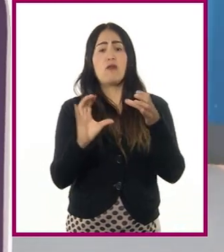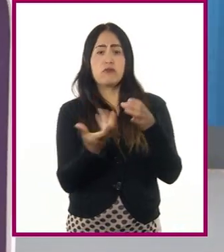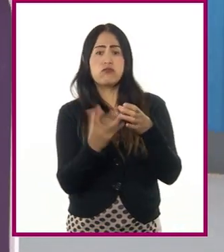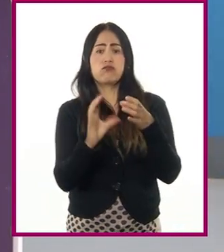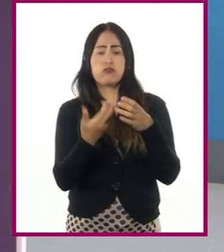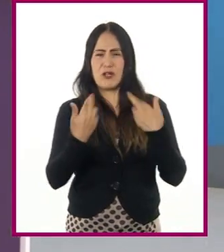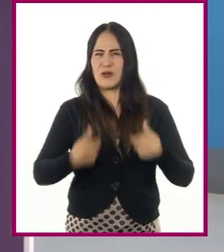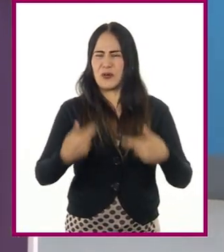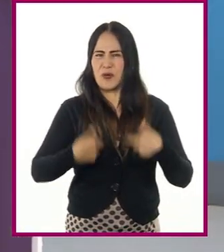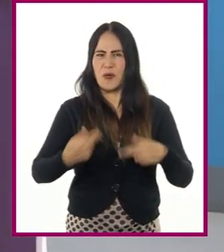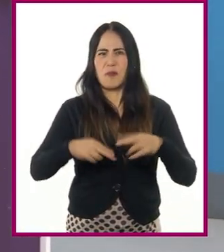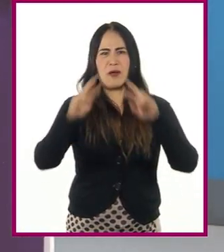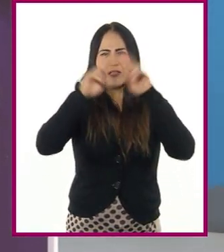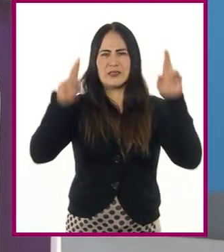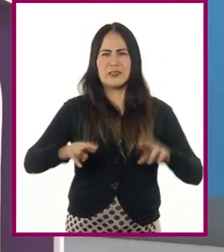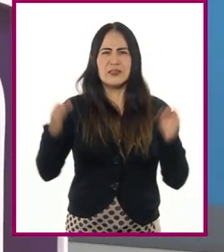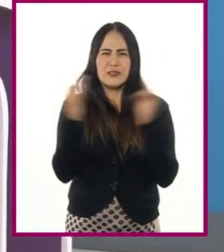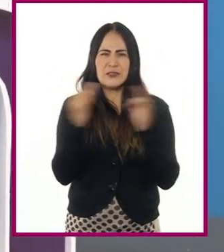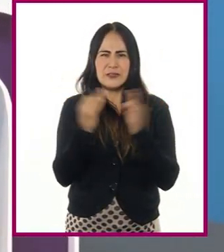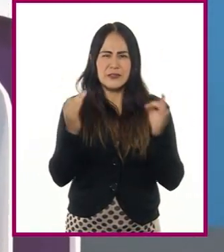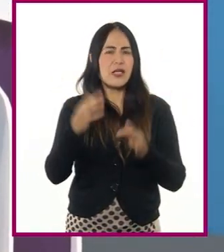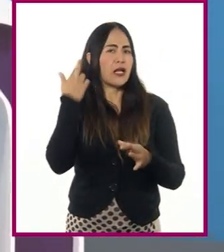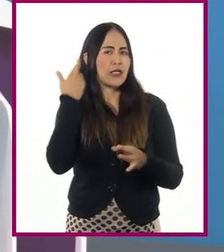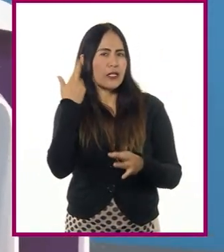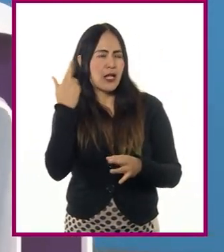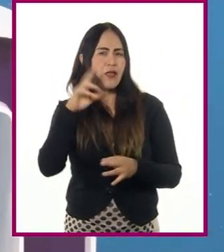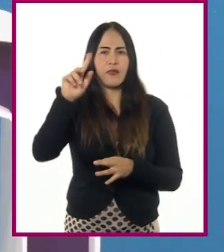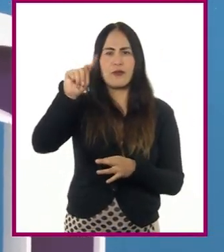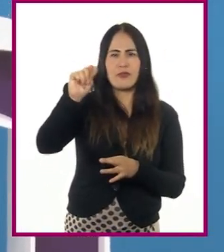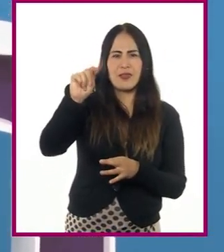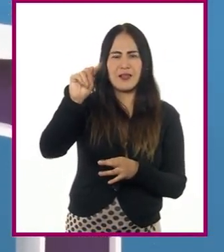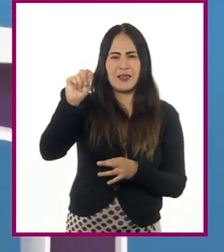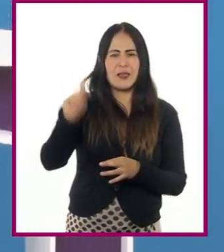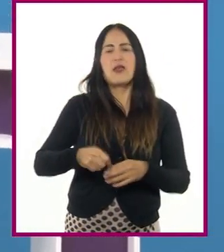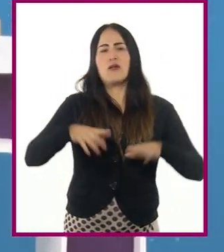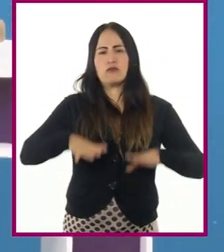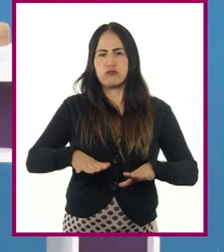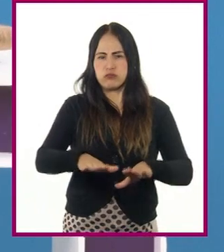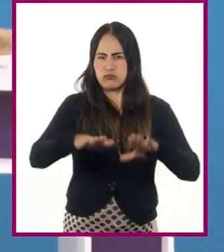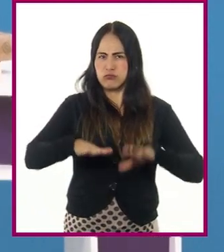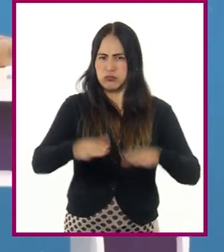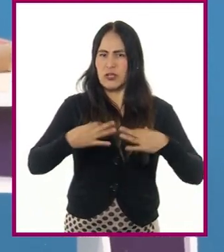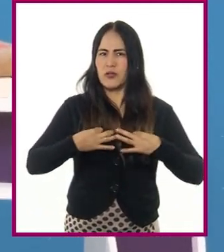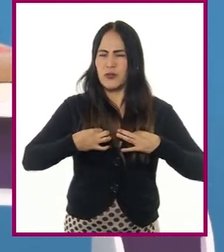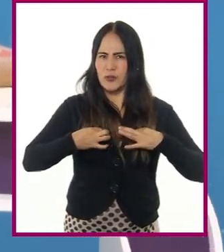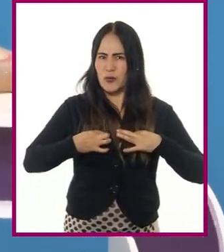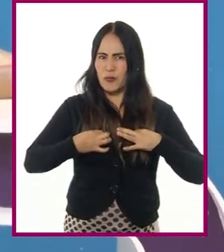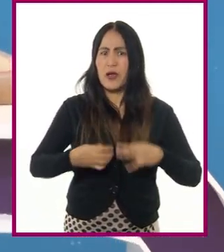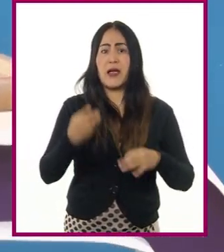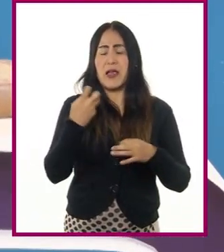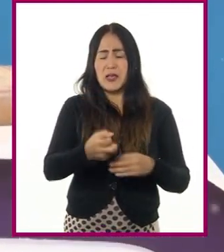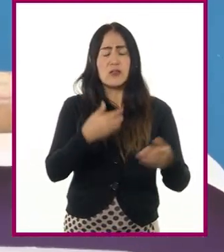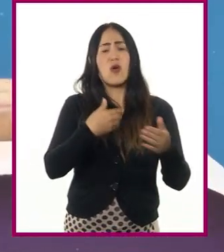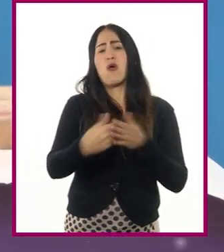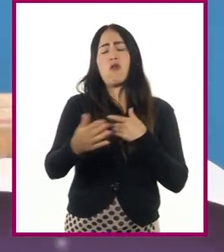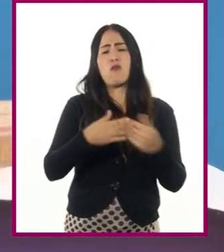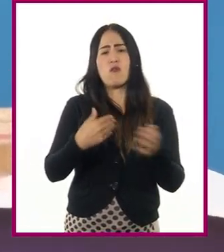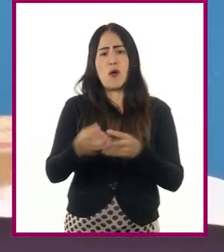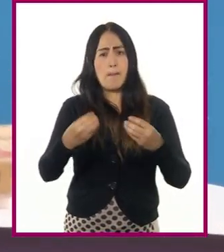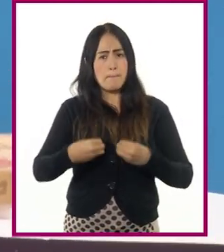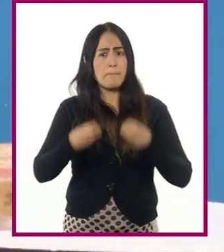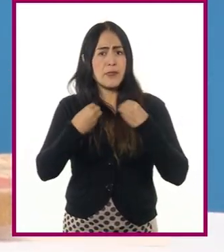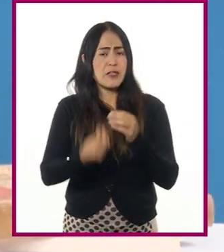refrigeradores, radios, tocadiscos, televisores, máquinas de coser, que impusieron nuevas rutinas en los